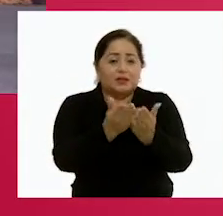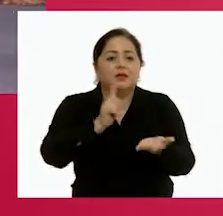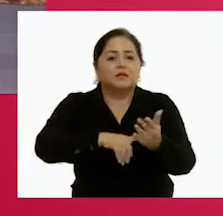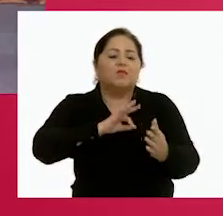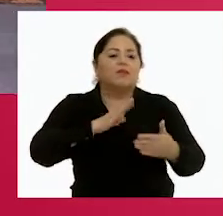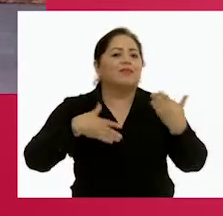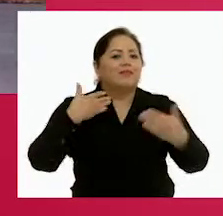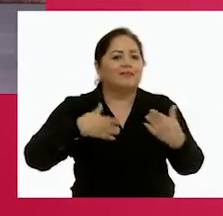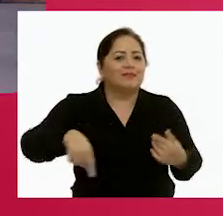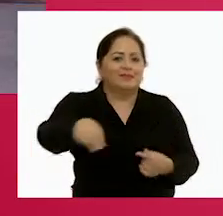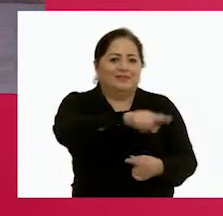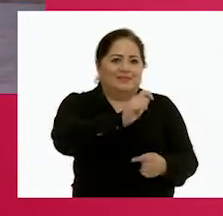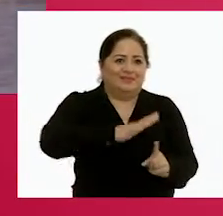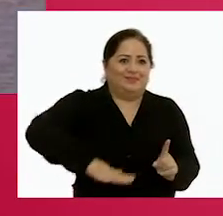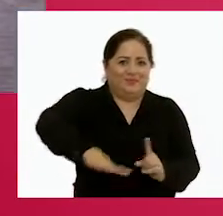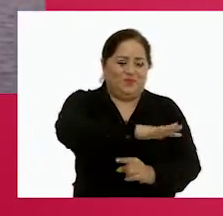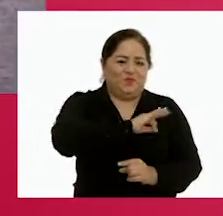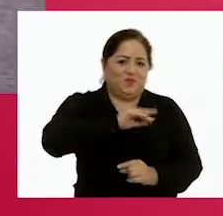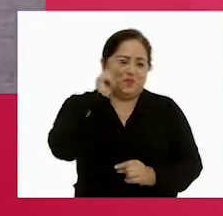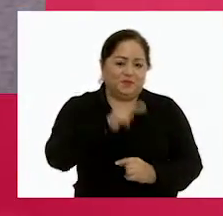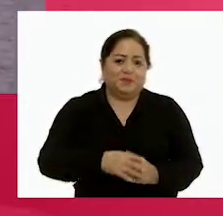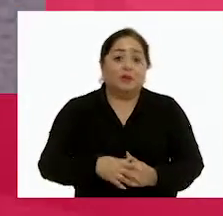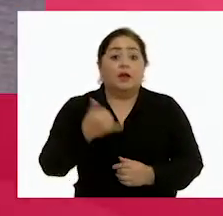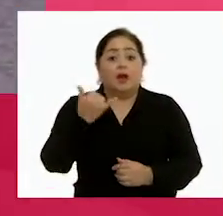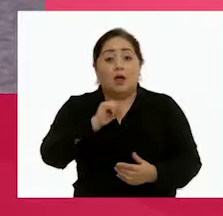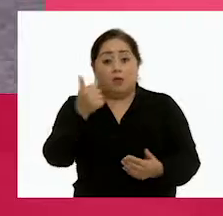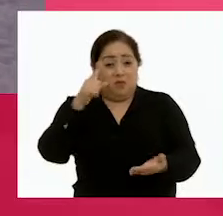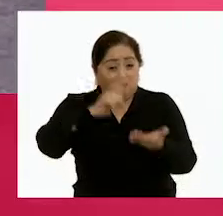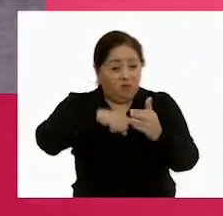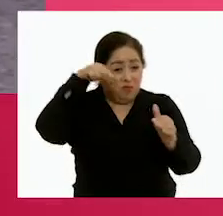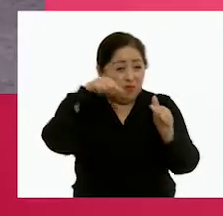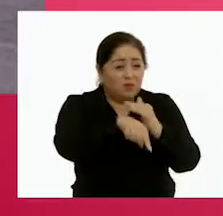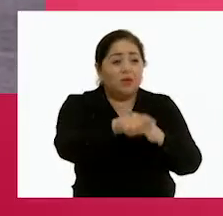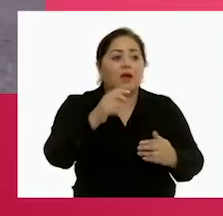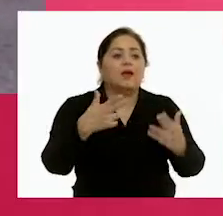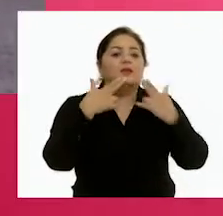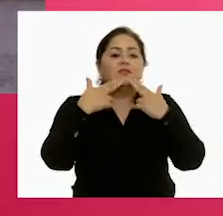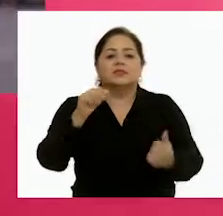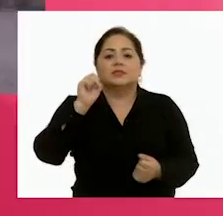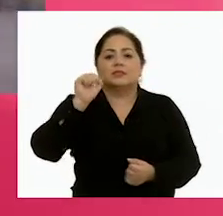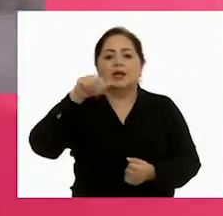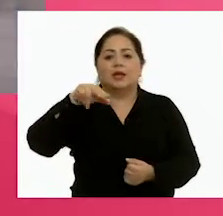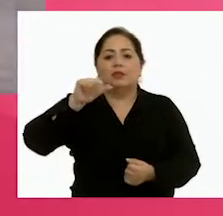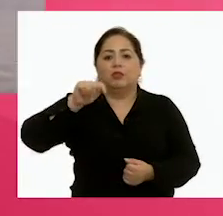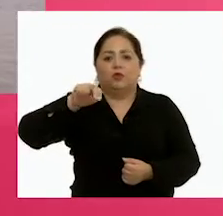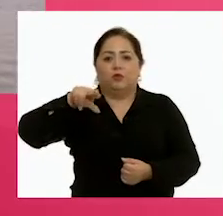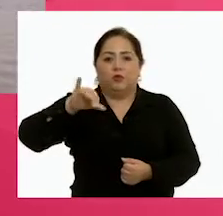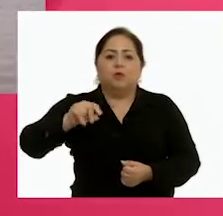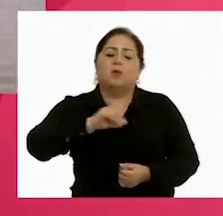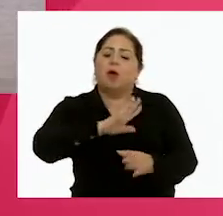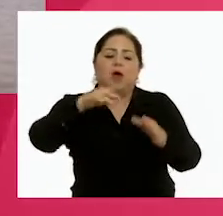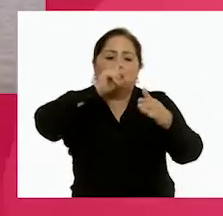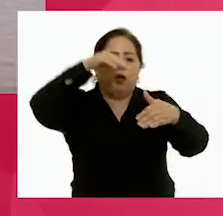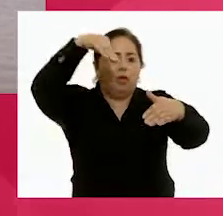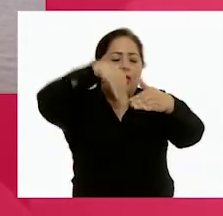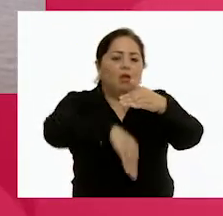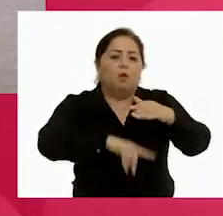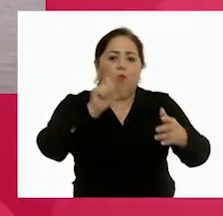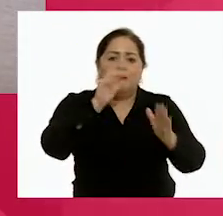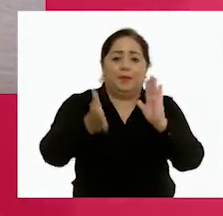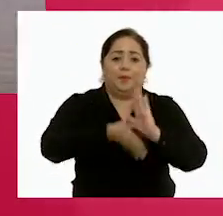vasta naturaleza que le rodea. En el fondo está la hacienda de San Antonio Regla, que quedó sumergida al